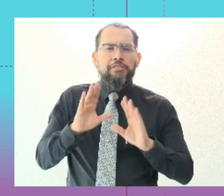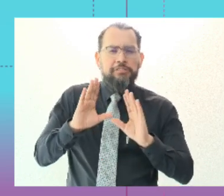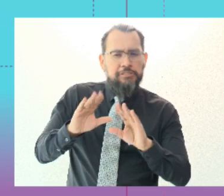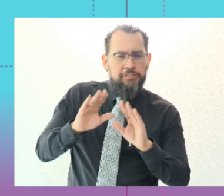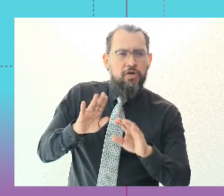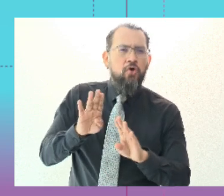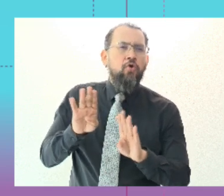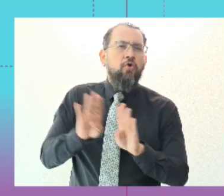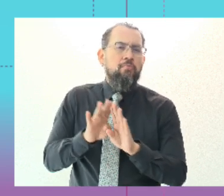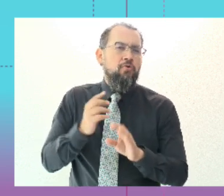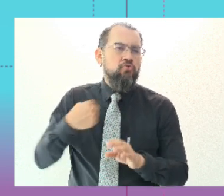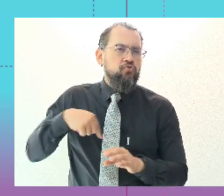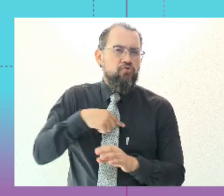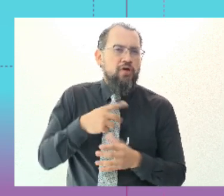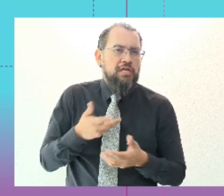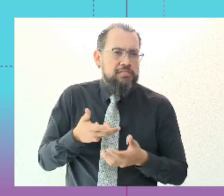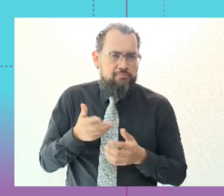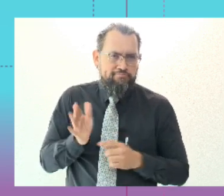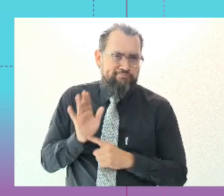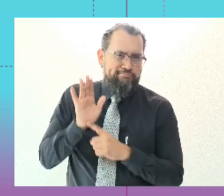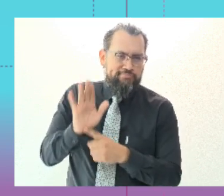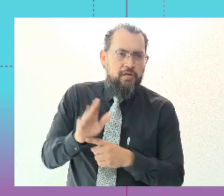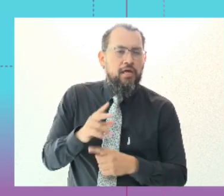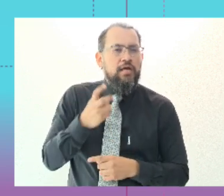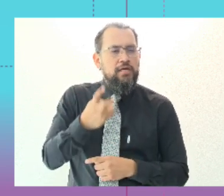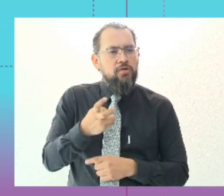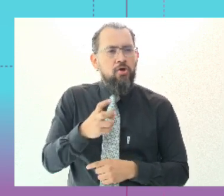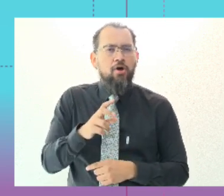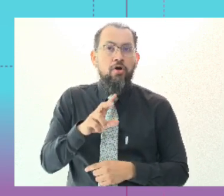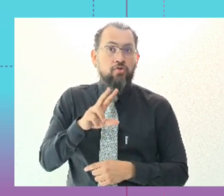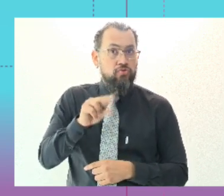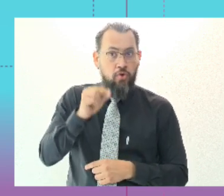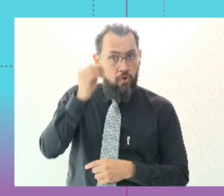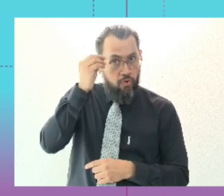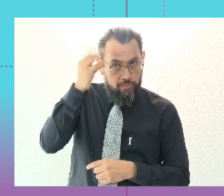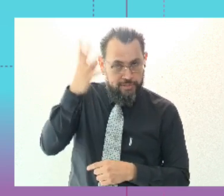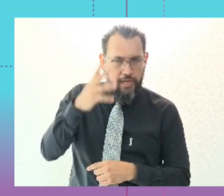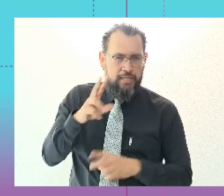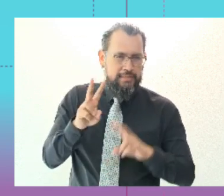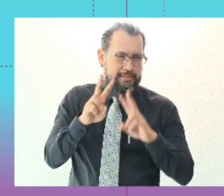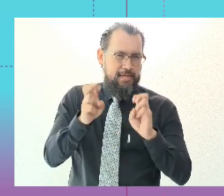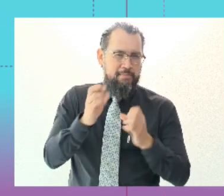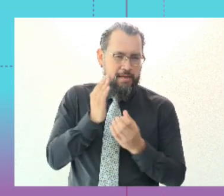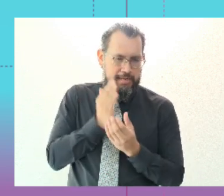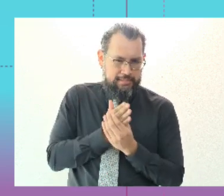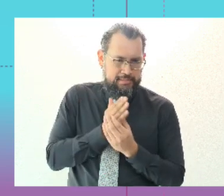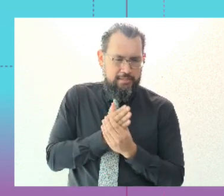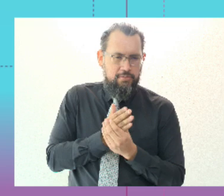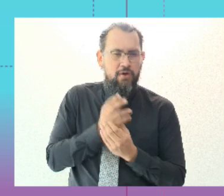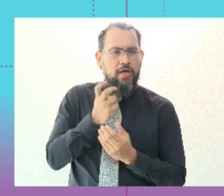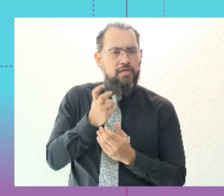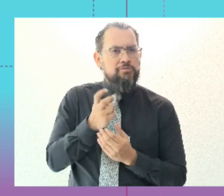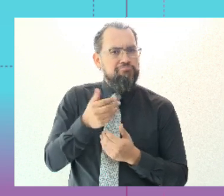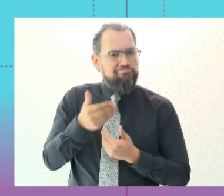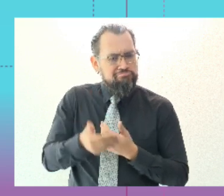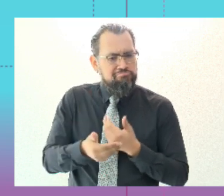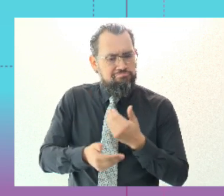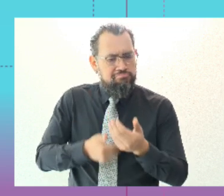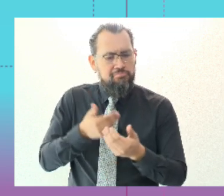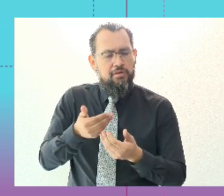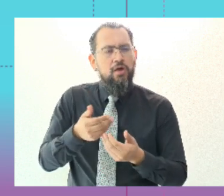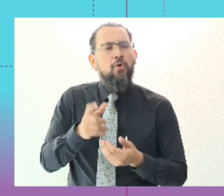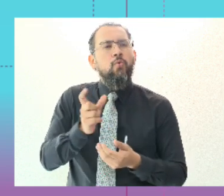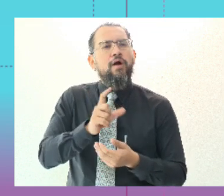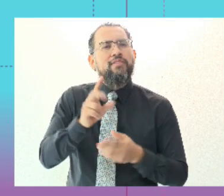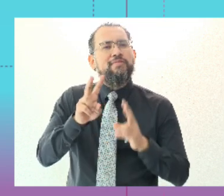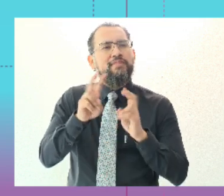haciendo, impulsar este tema y pues no olvidar que el tema de archivos tuvo un segundo aire cuando el